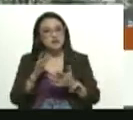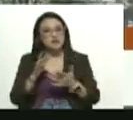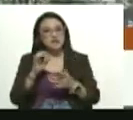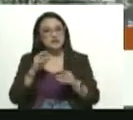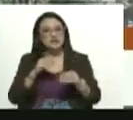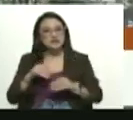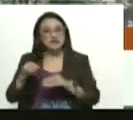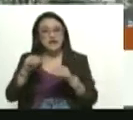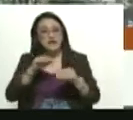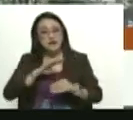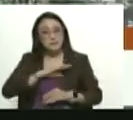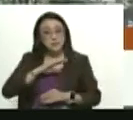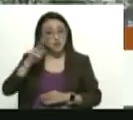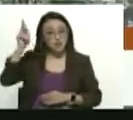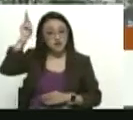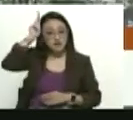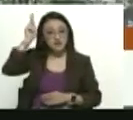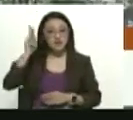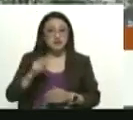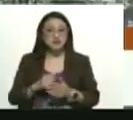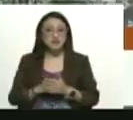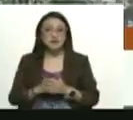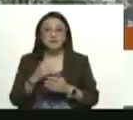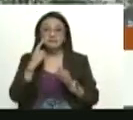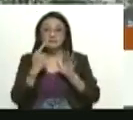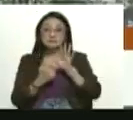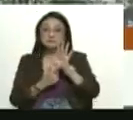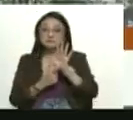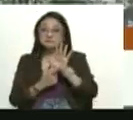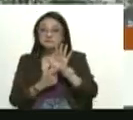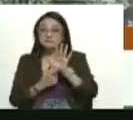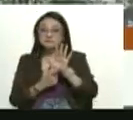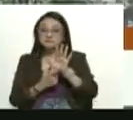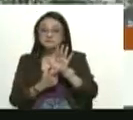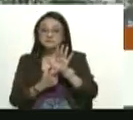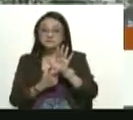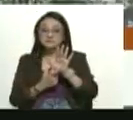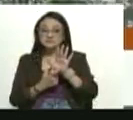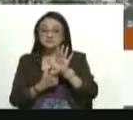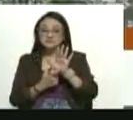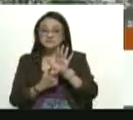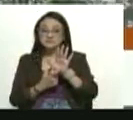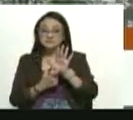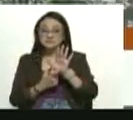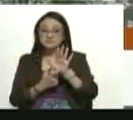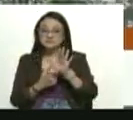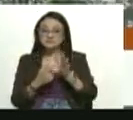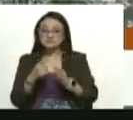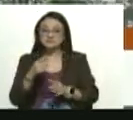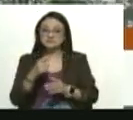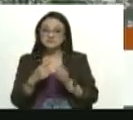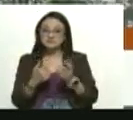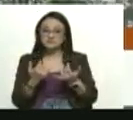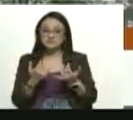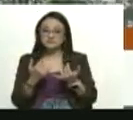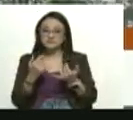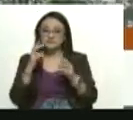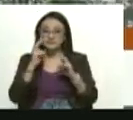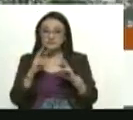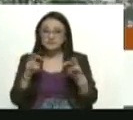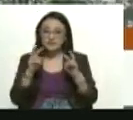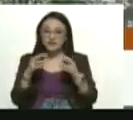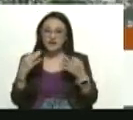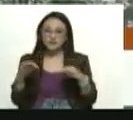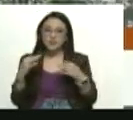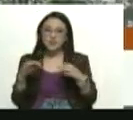tierras indígenas. Una demostración que tenemos de estos inspectores